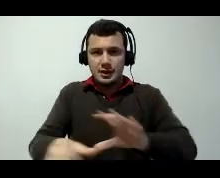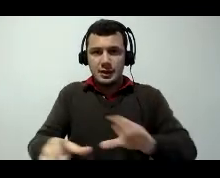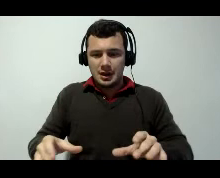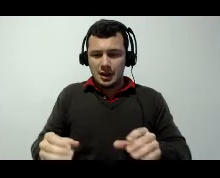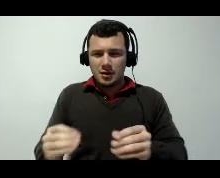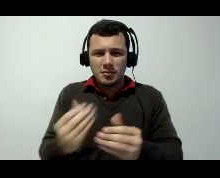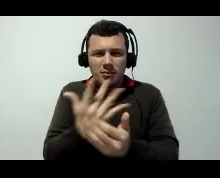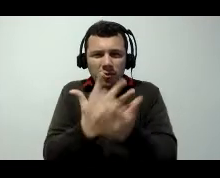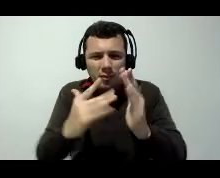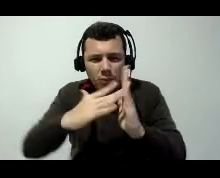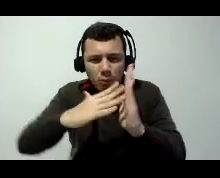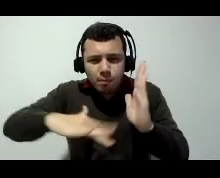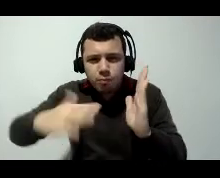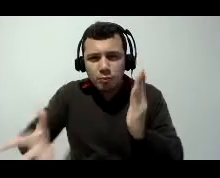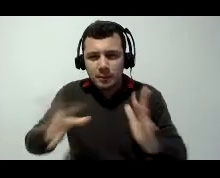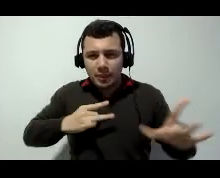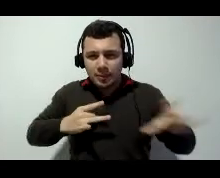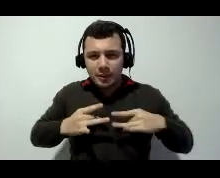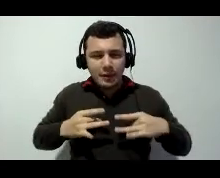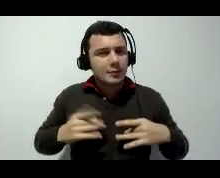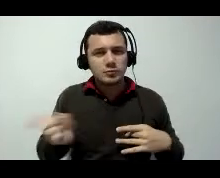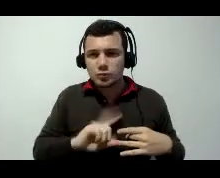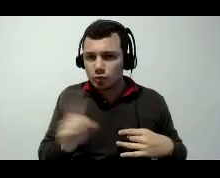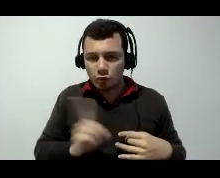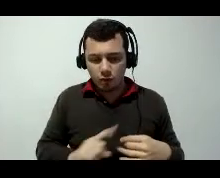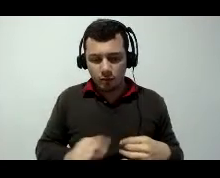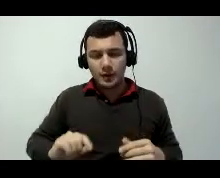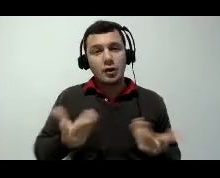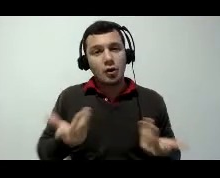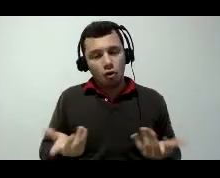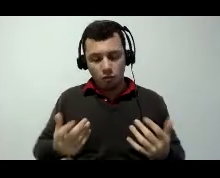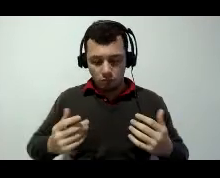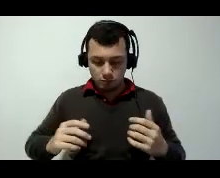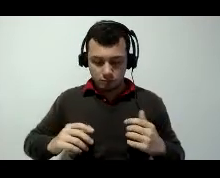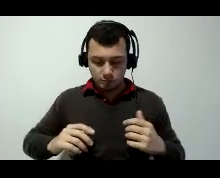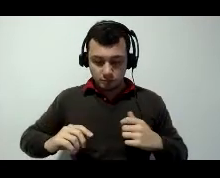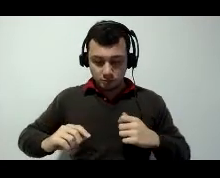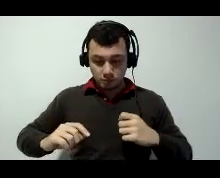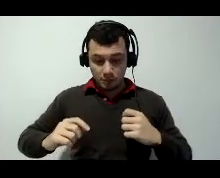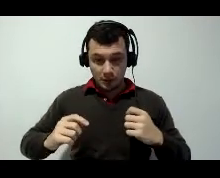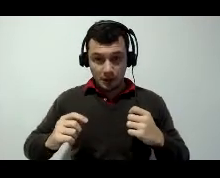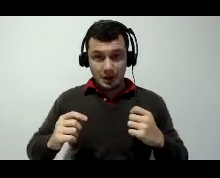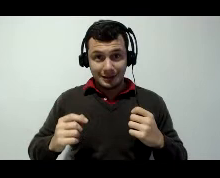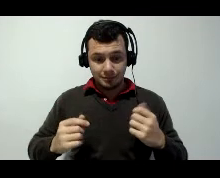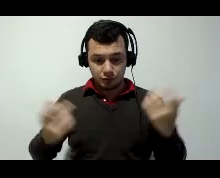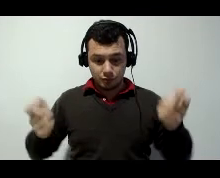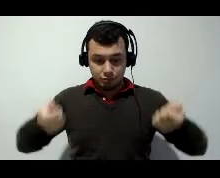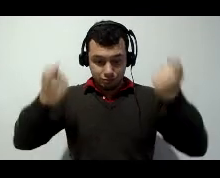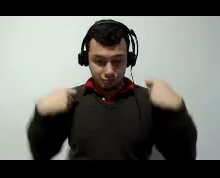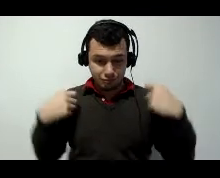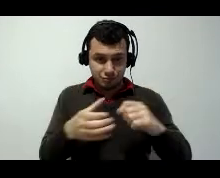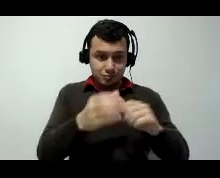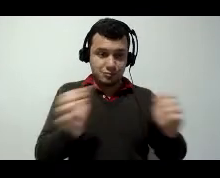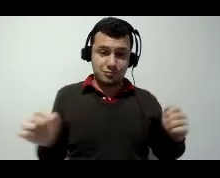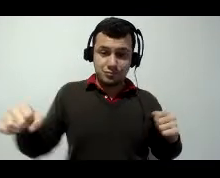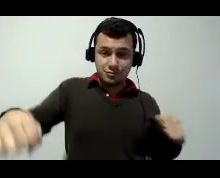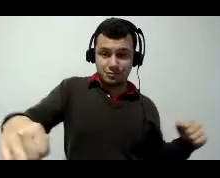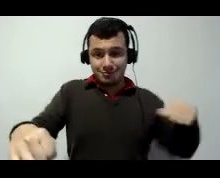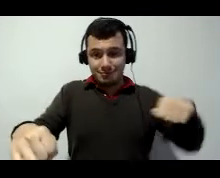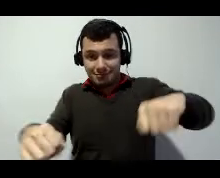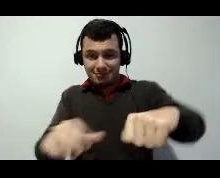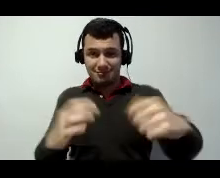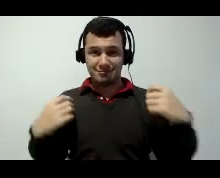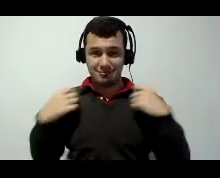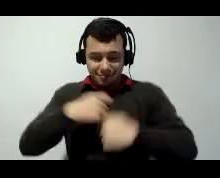estériles, vestidos quirúrgicos debajo de la bata que se retira al final del turno. O sea, yo debajo de esa bata voy a tener que tener puesto